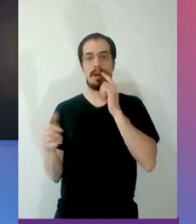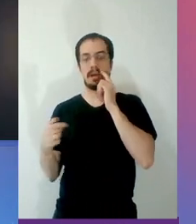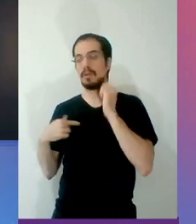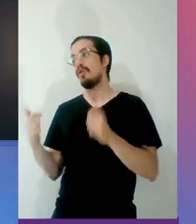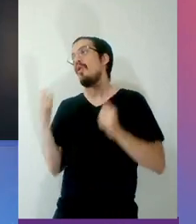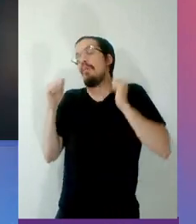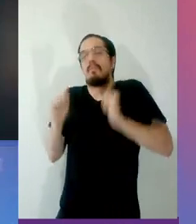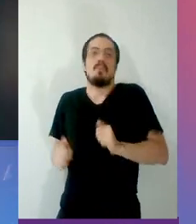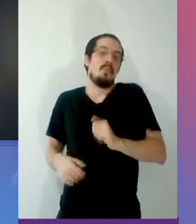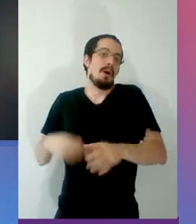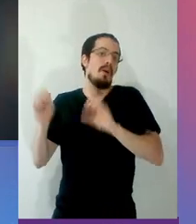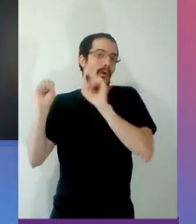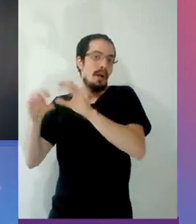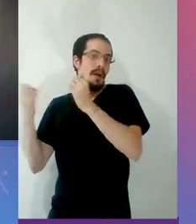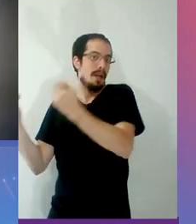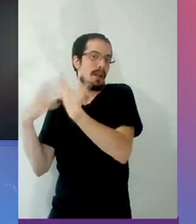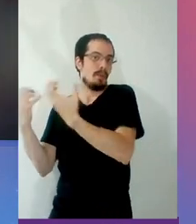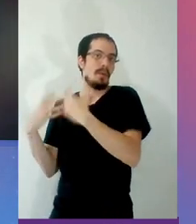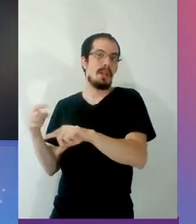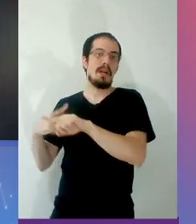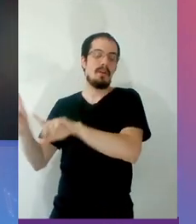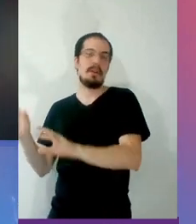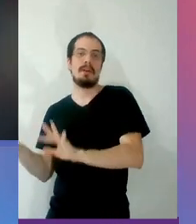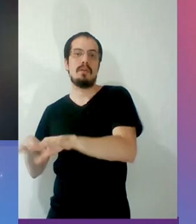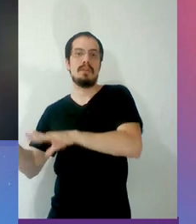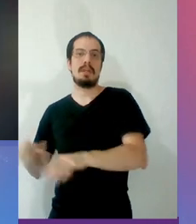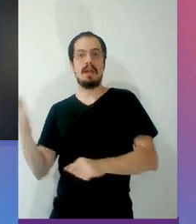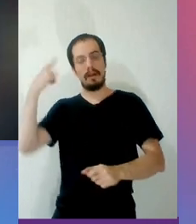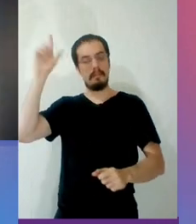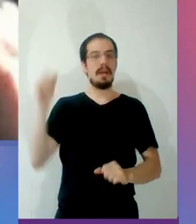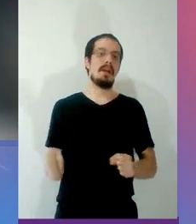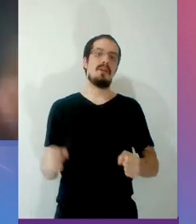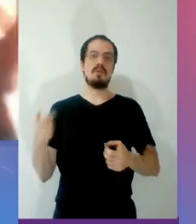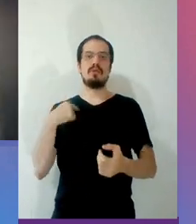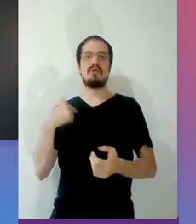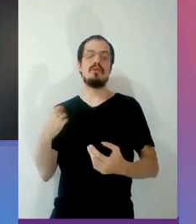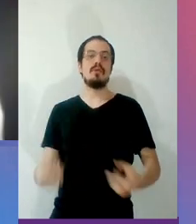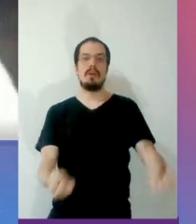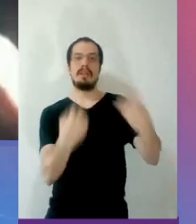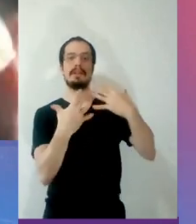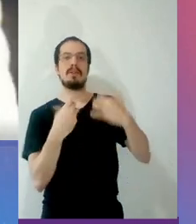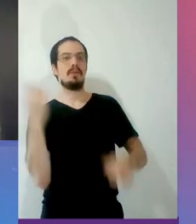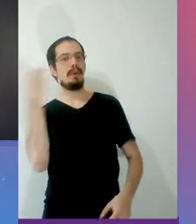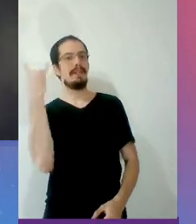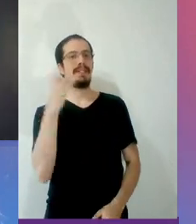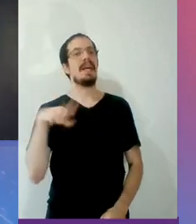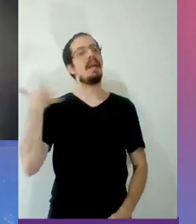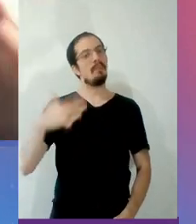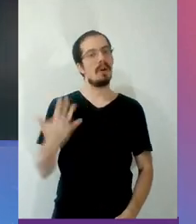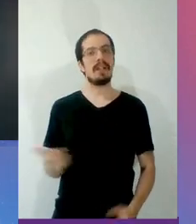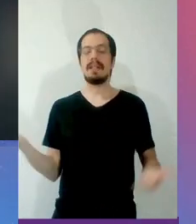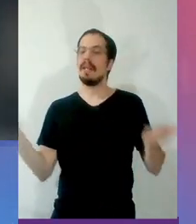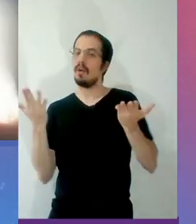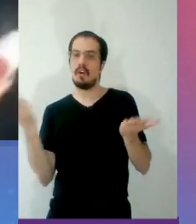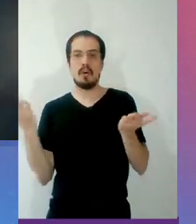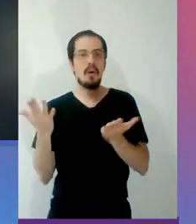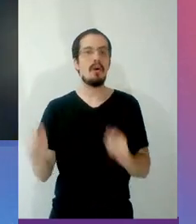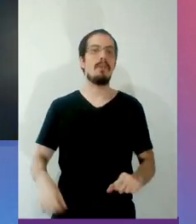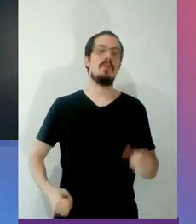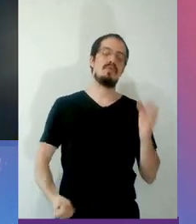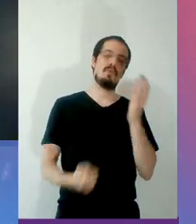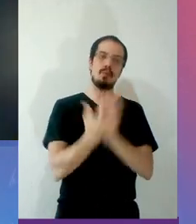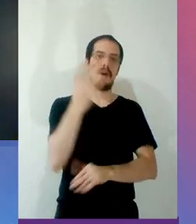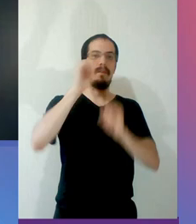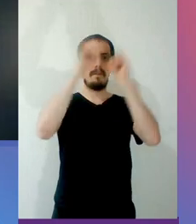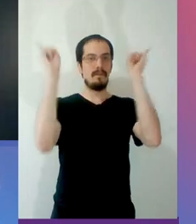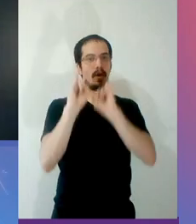que ya no tengo la obligación, ya me formé de una determinada manera. Yo creo que hay que trabajar muy arduamente en la formación y ojalá